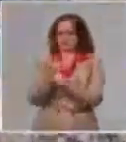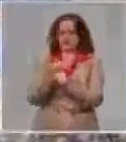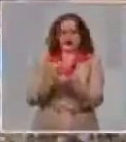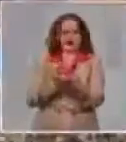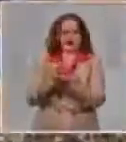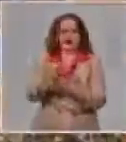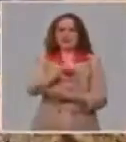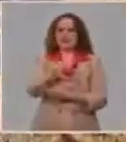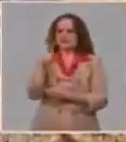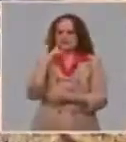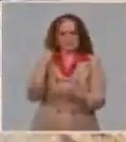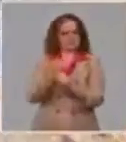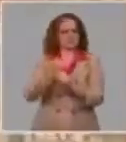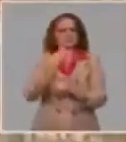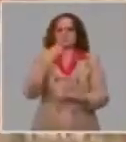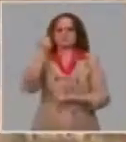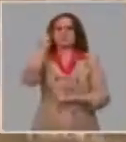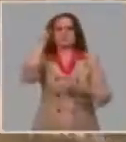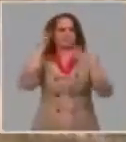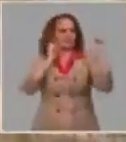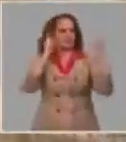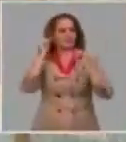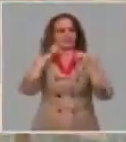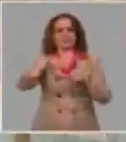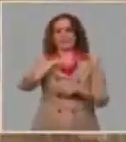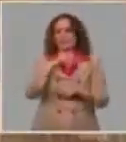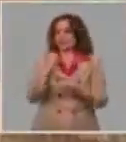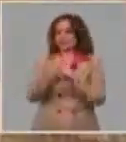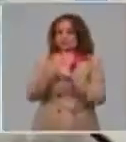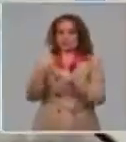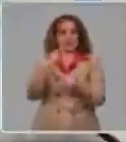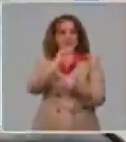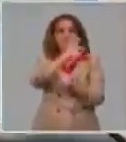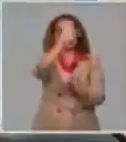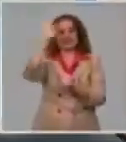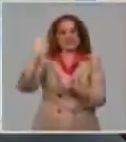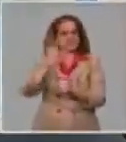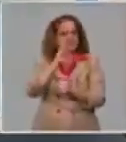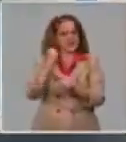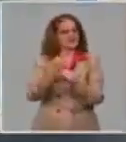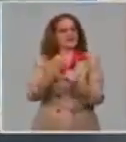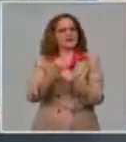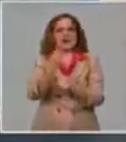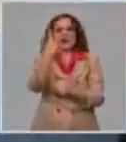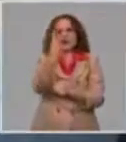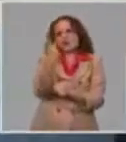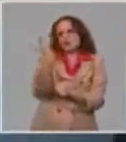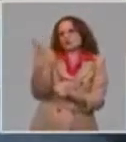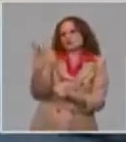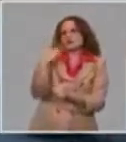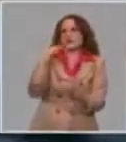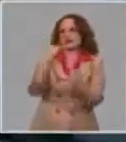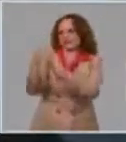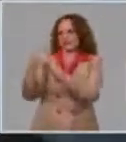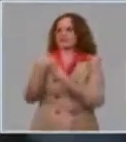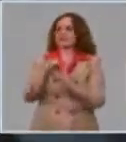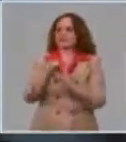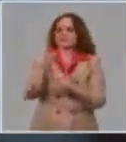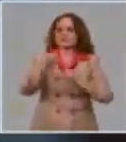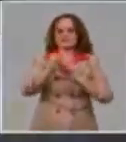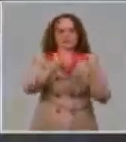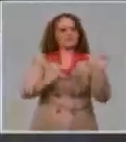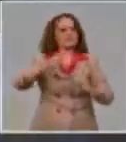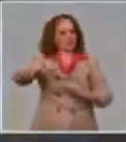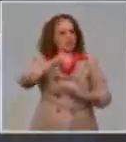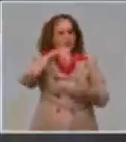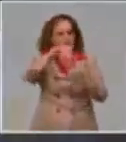de alternativas para lograr que en una jornada produzcan más de una vivienda caracteriza a un colectivo comprometido con la tarea que realizan. Entre los tres